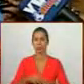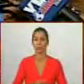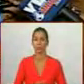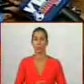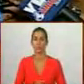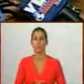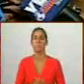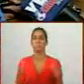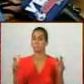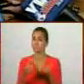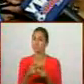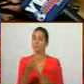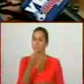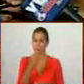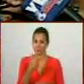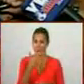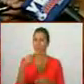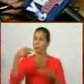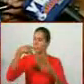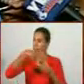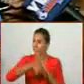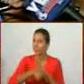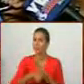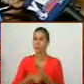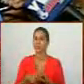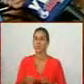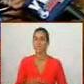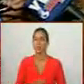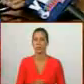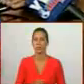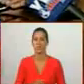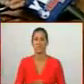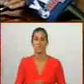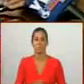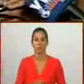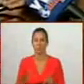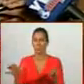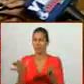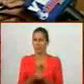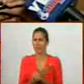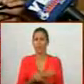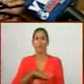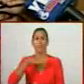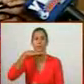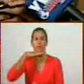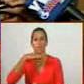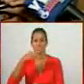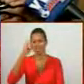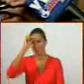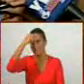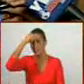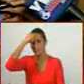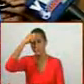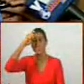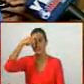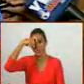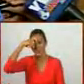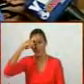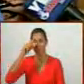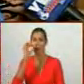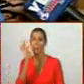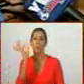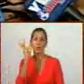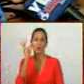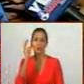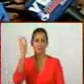Ha sido una reunión muy bonita, muy profunda. Nos vamos llenos de la sabiduría de los hermanos, de las hermanas yucpas, con mucho